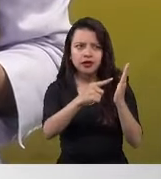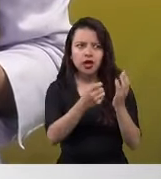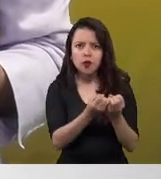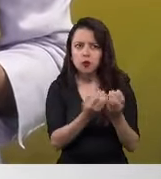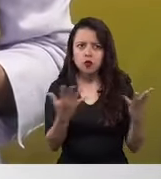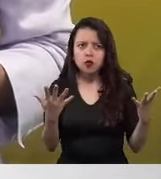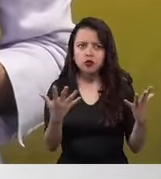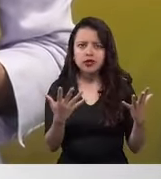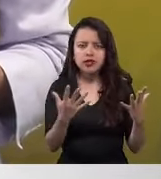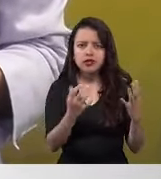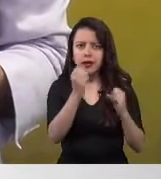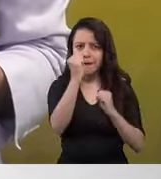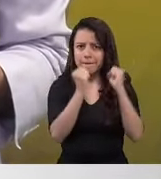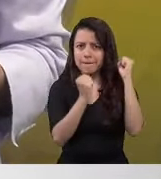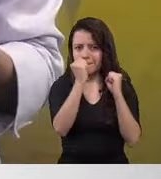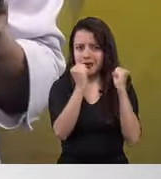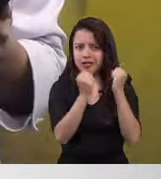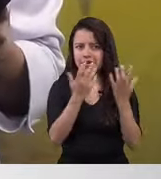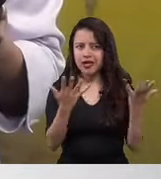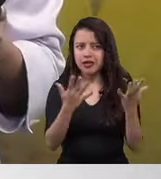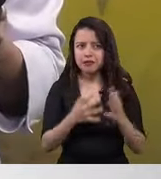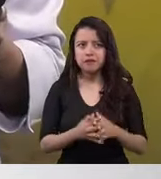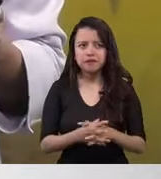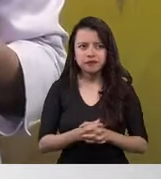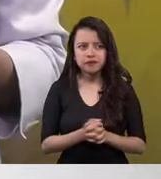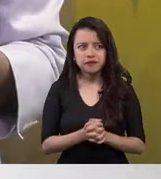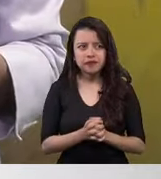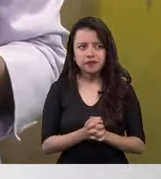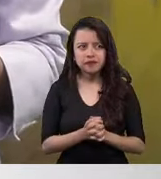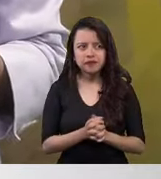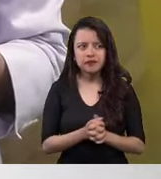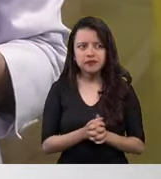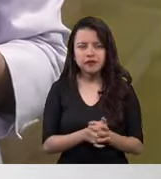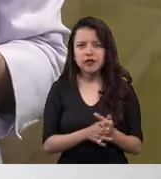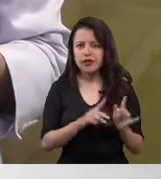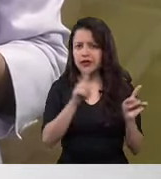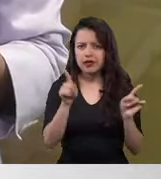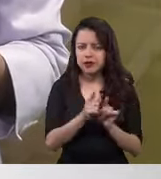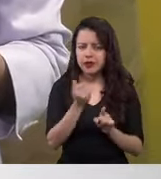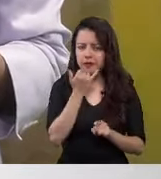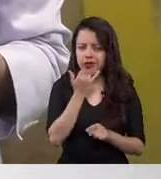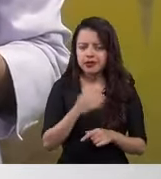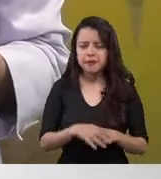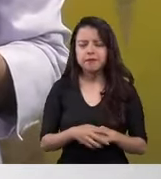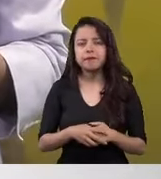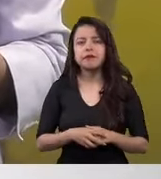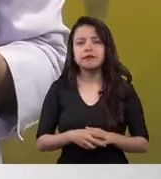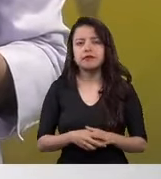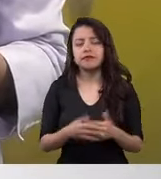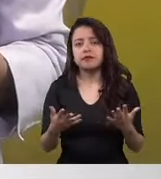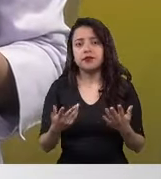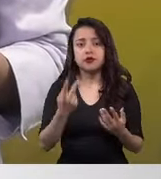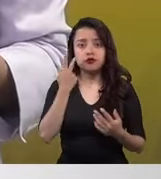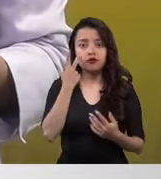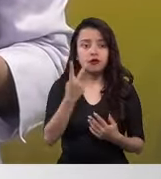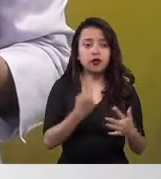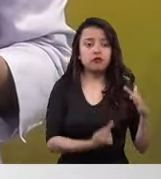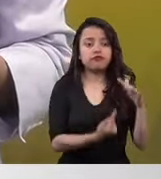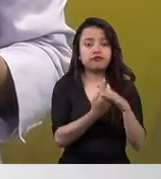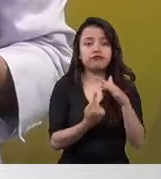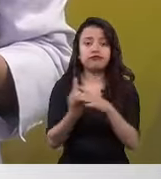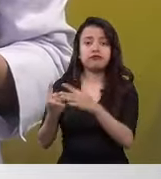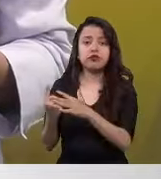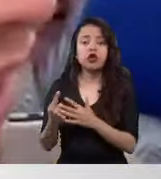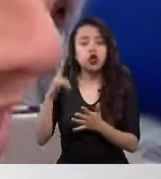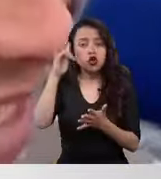debida auditoría, claro, sin una debida, sí, supervisión. Y entonces, ¿qué pasa? Y cierro con esto. Pues ahí hay de todo. Yo parto del principio de la buena